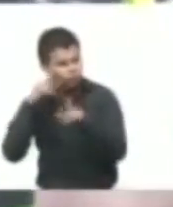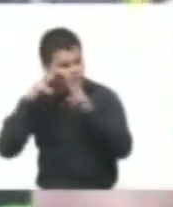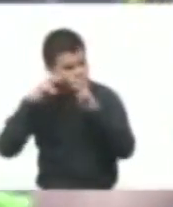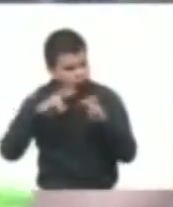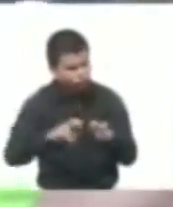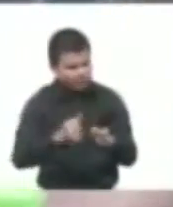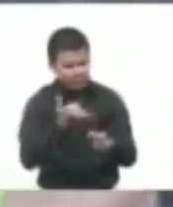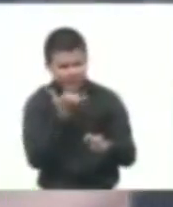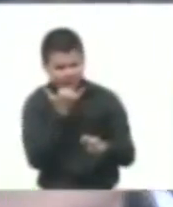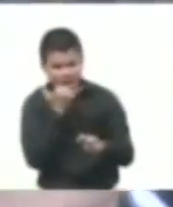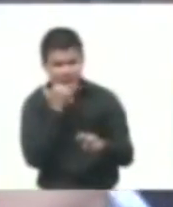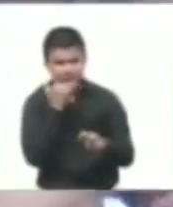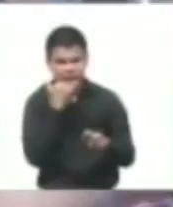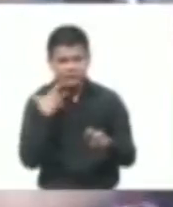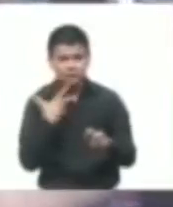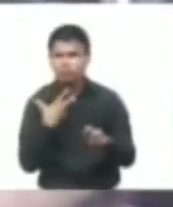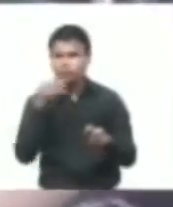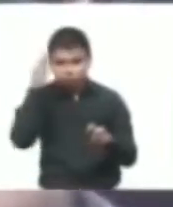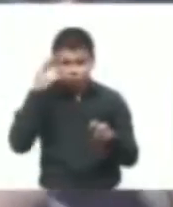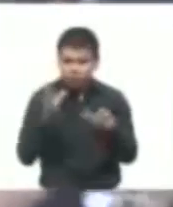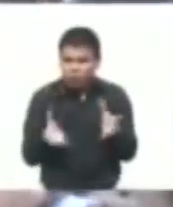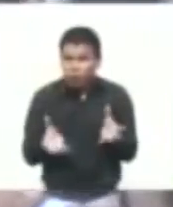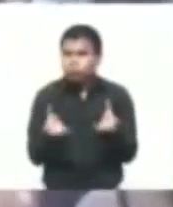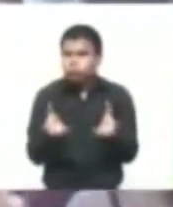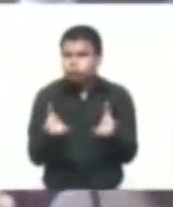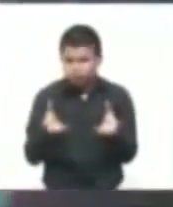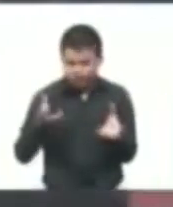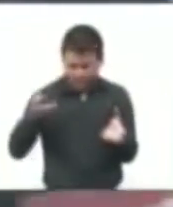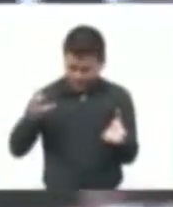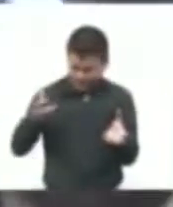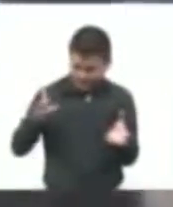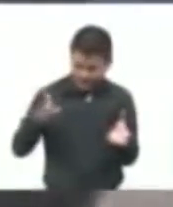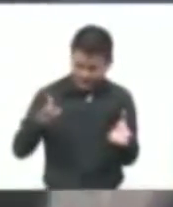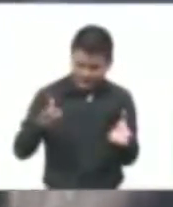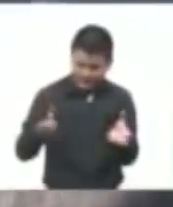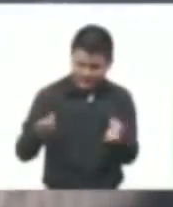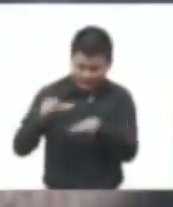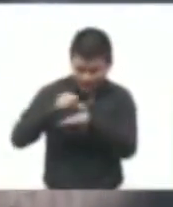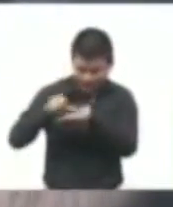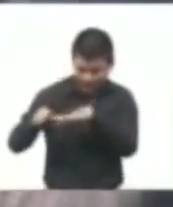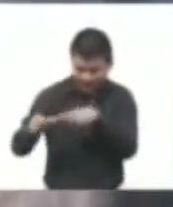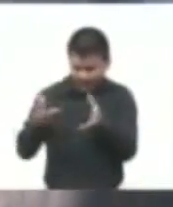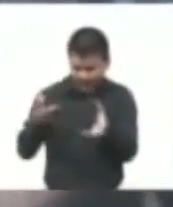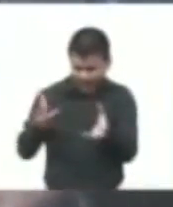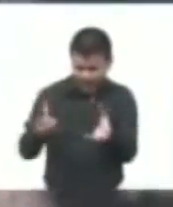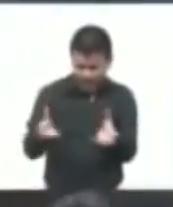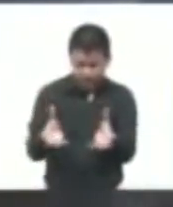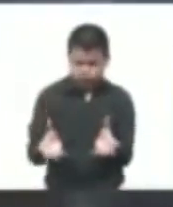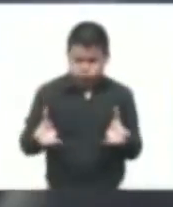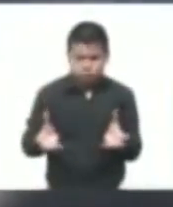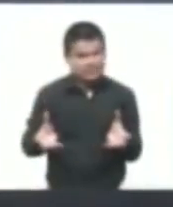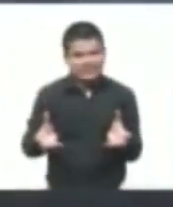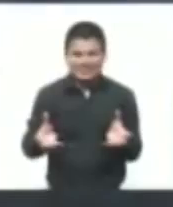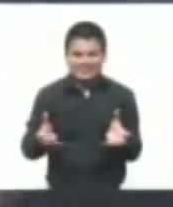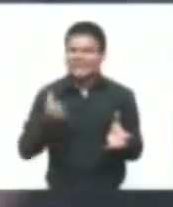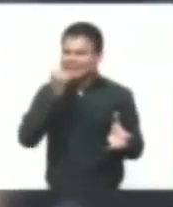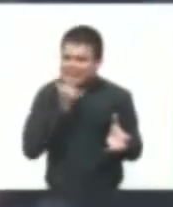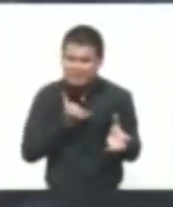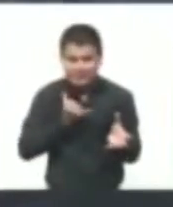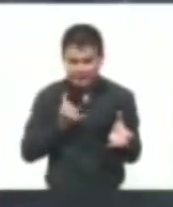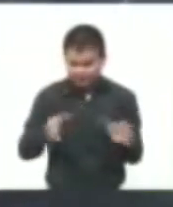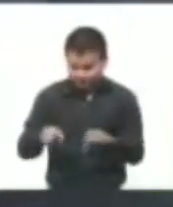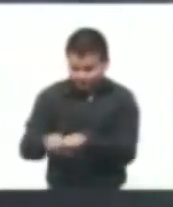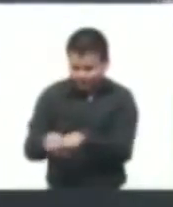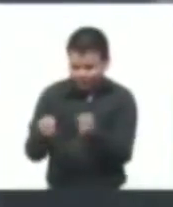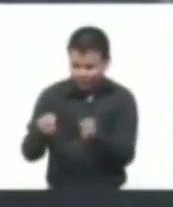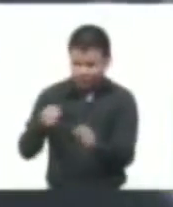en uno de sus glúteos luego de una aplicación de una ampolla. Hoy fueron sus exequias y lo que se supo es que la familia atribuye a un caso de negligencia médica la atención que